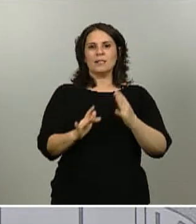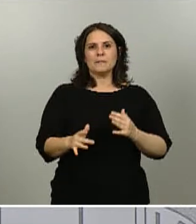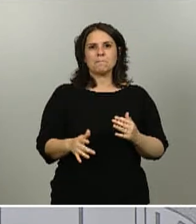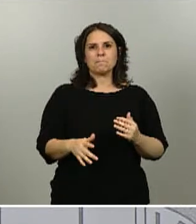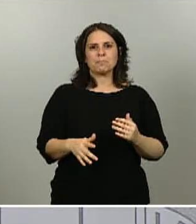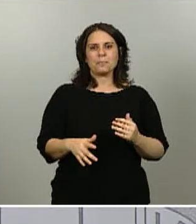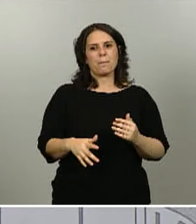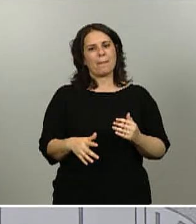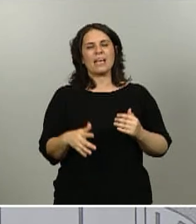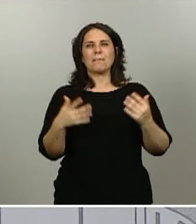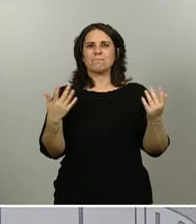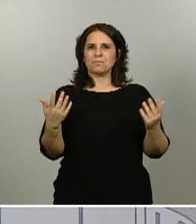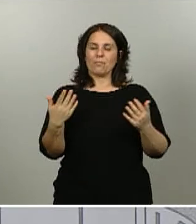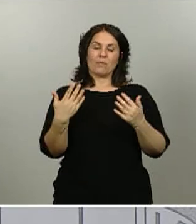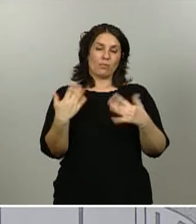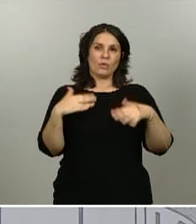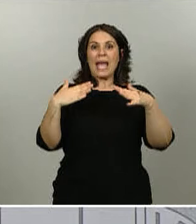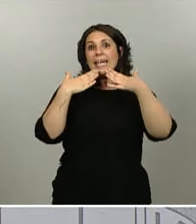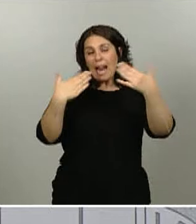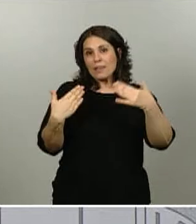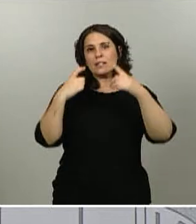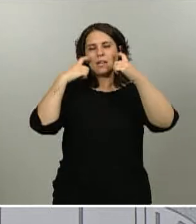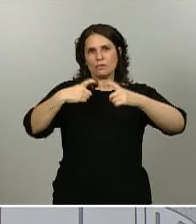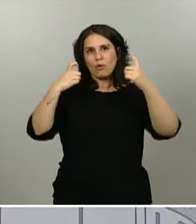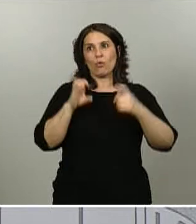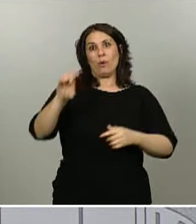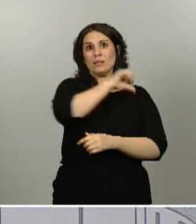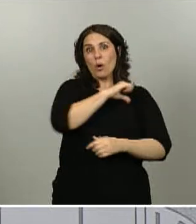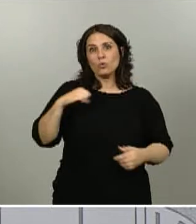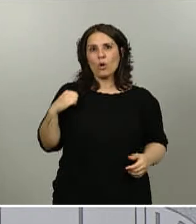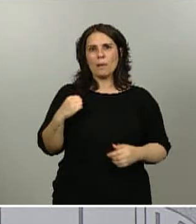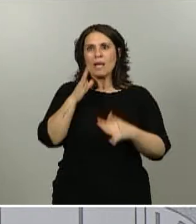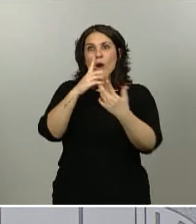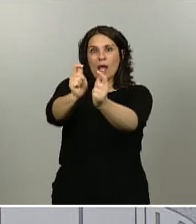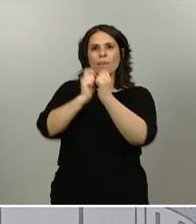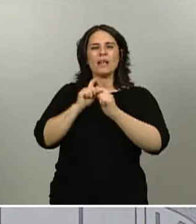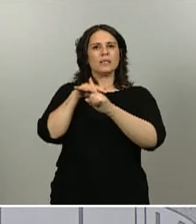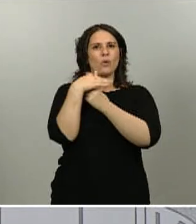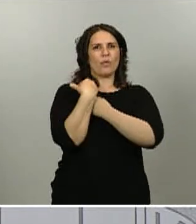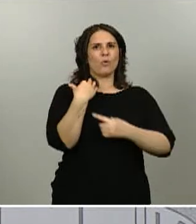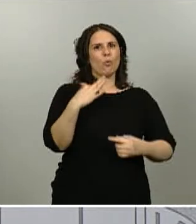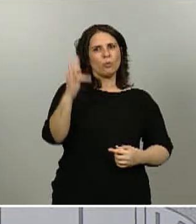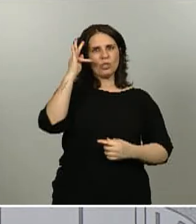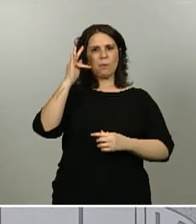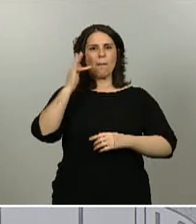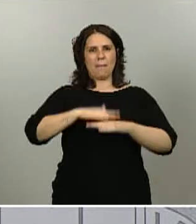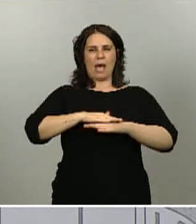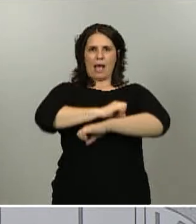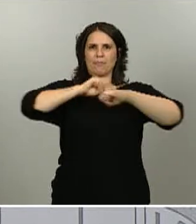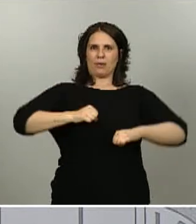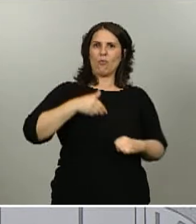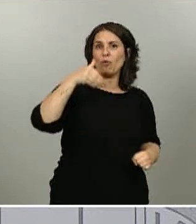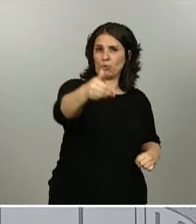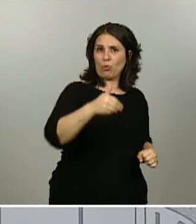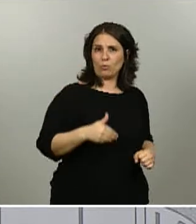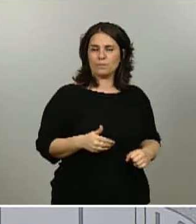gracias al gran esfuerzo que han hecho las comunidades autónomas ahora nos ponen en una situación muy favorable para el futuro. Se han discutido además